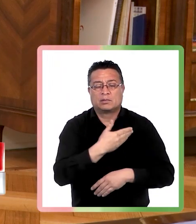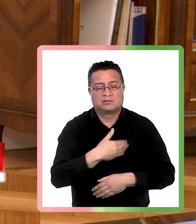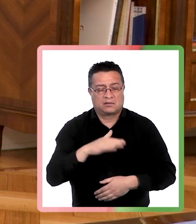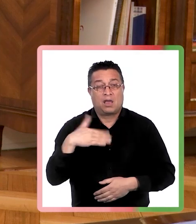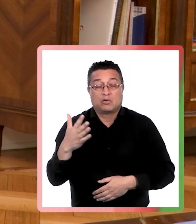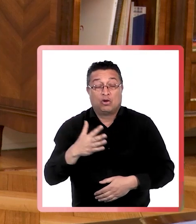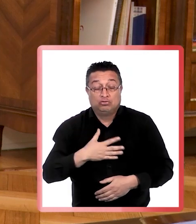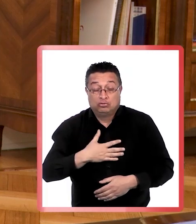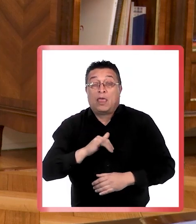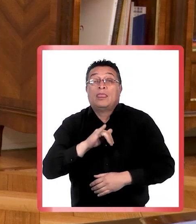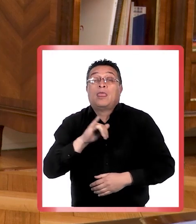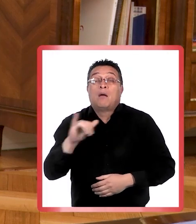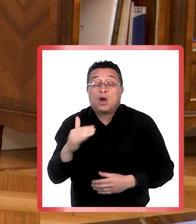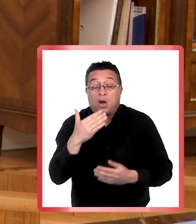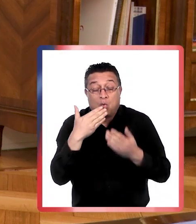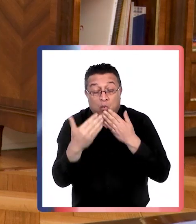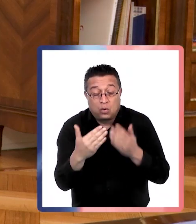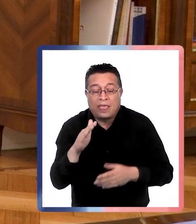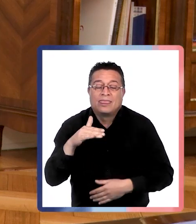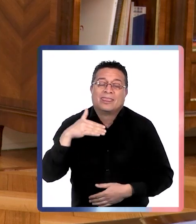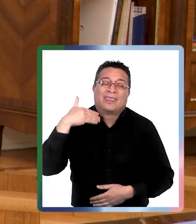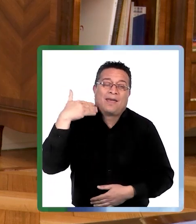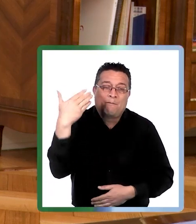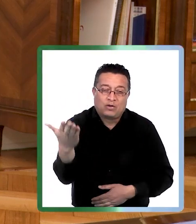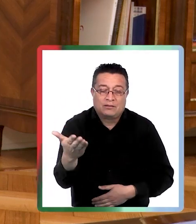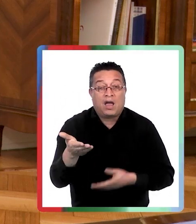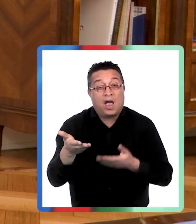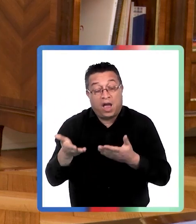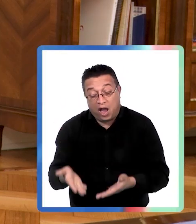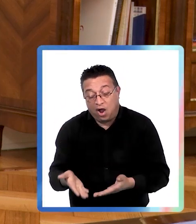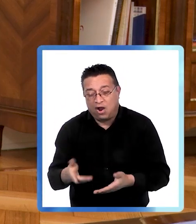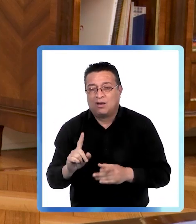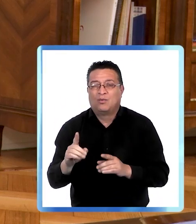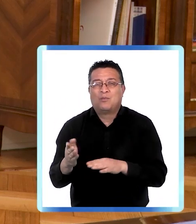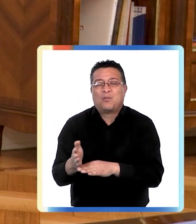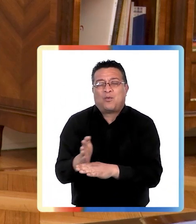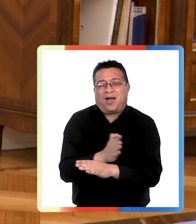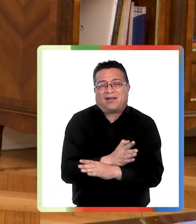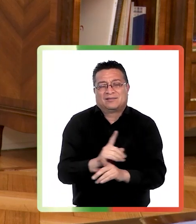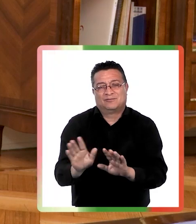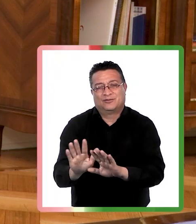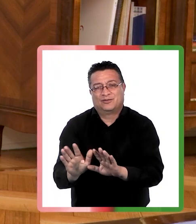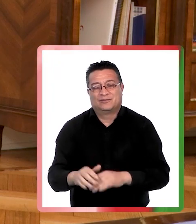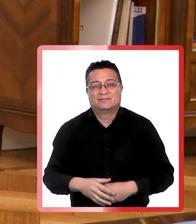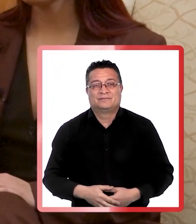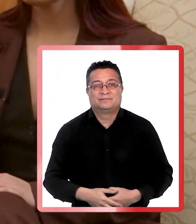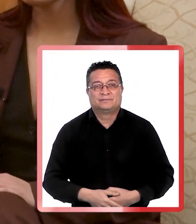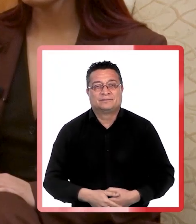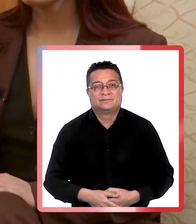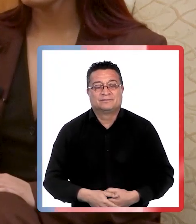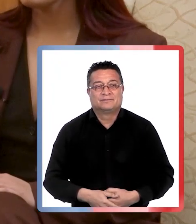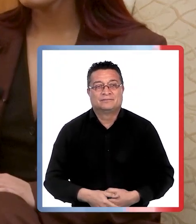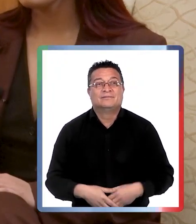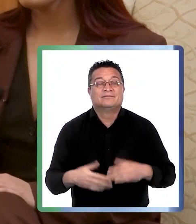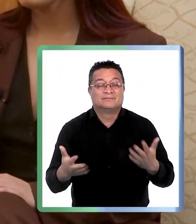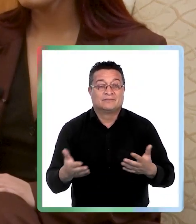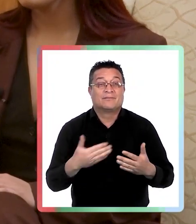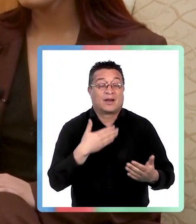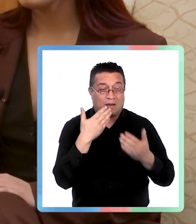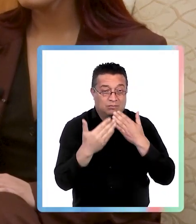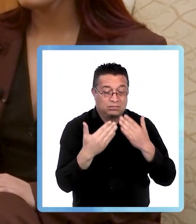tarea, y ahí estaría yo en esa conversación cuando se plantee. Hoy día yo creo que todavía es un poco prematuro. Pudimos hablar